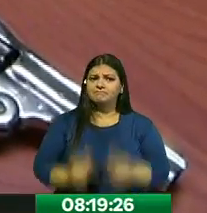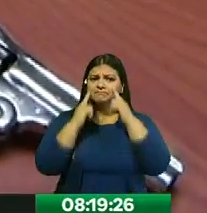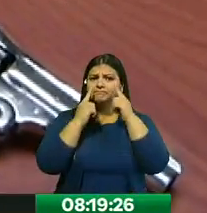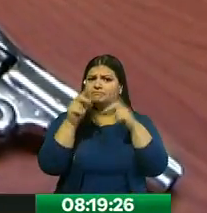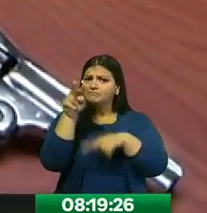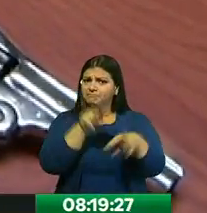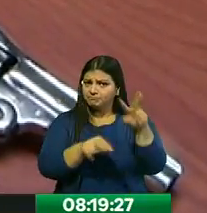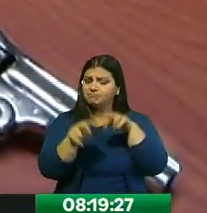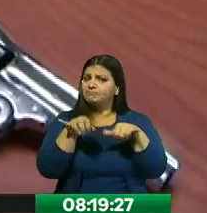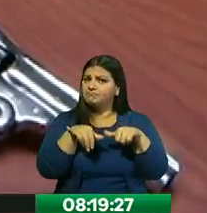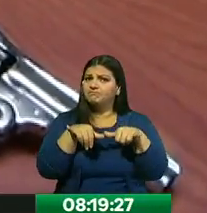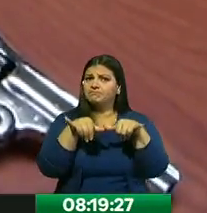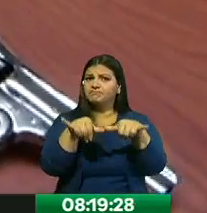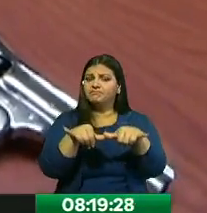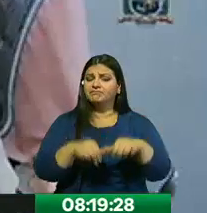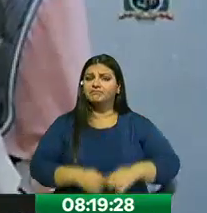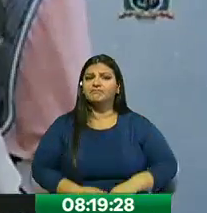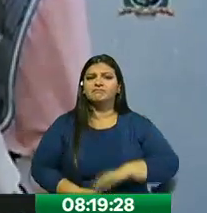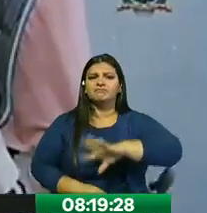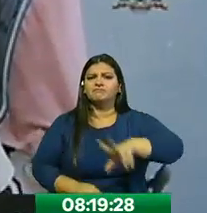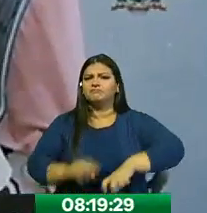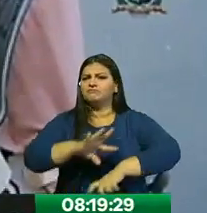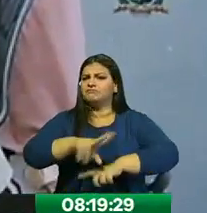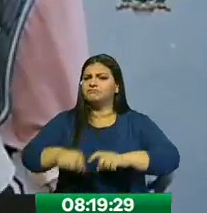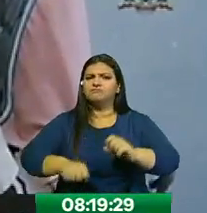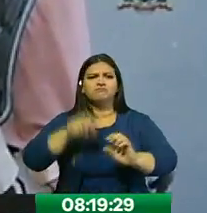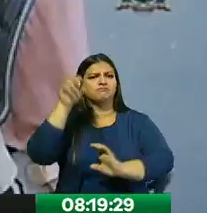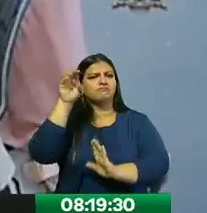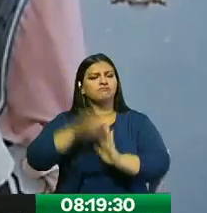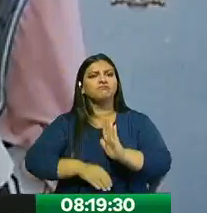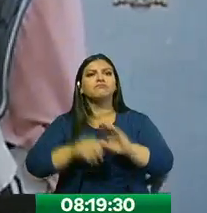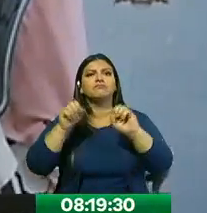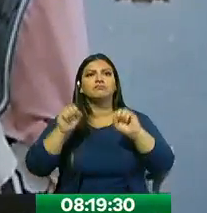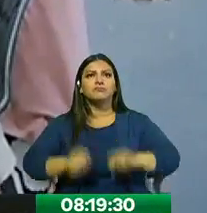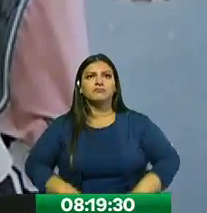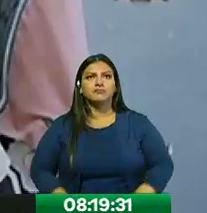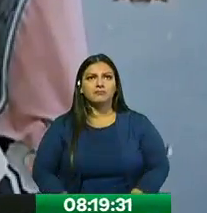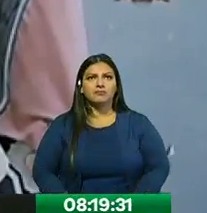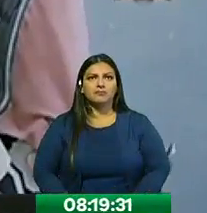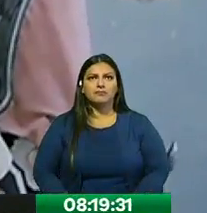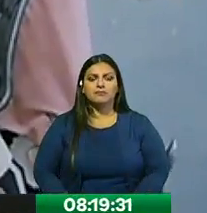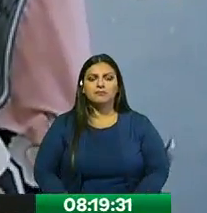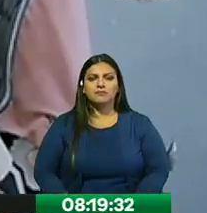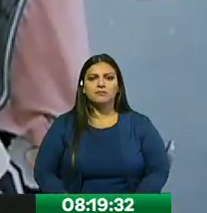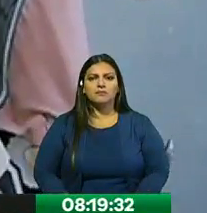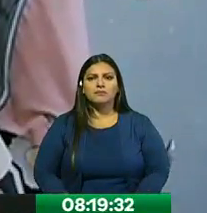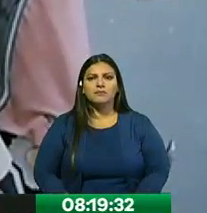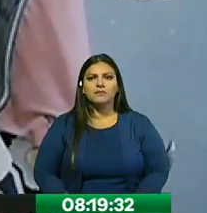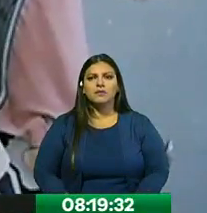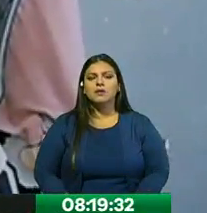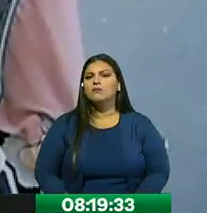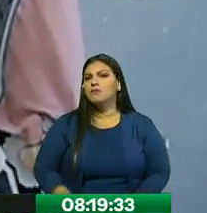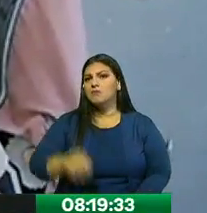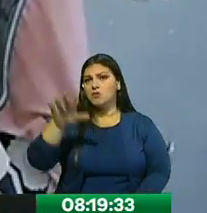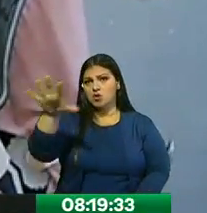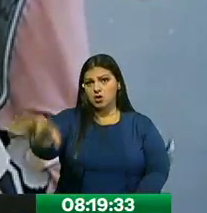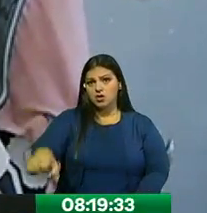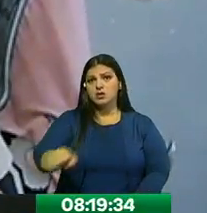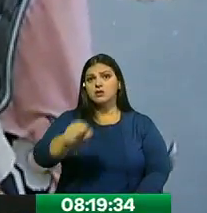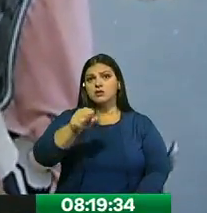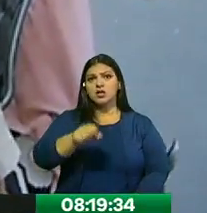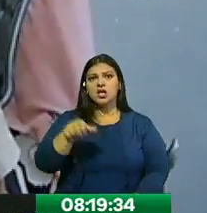índices de delictivos en la zona? No, en ningún momento intentó hacer uso del arma de fuego. Fue neutralizado por la unidad